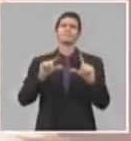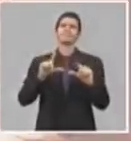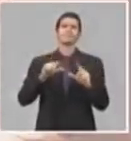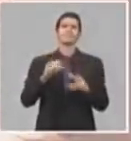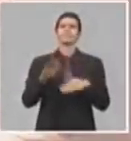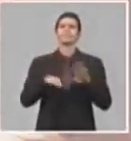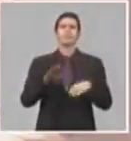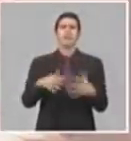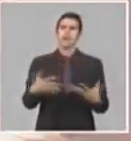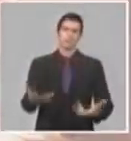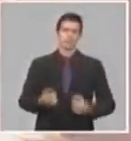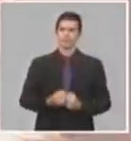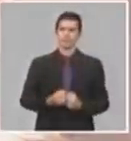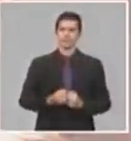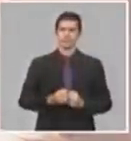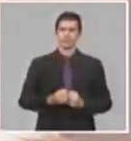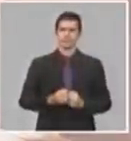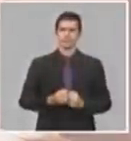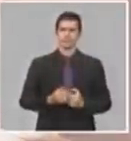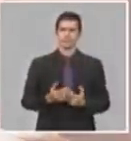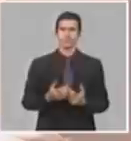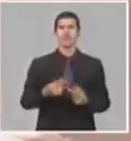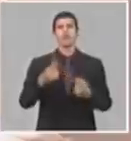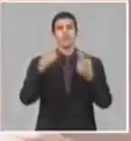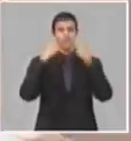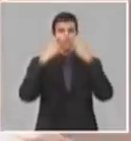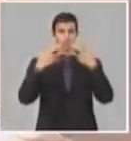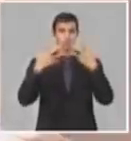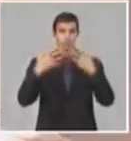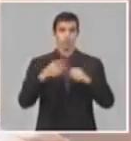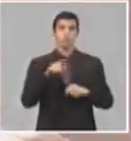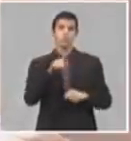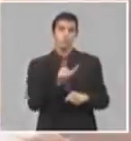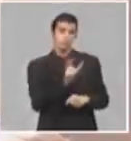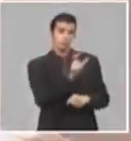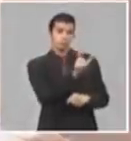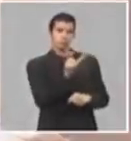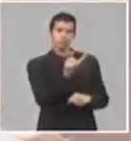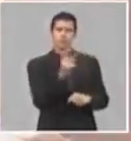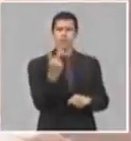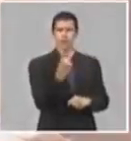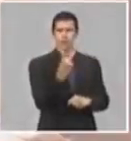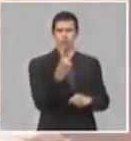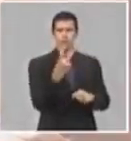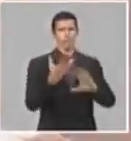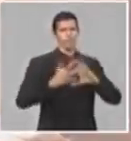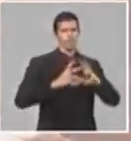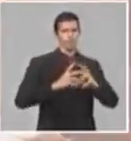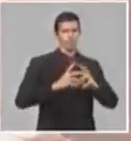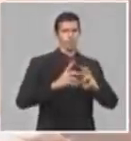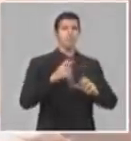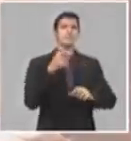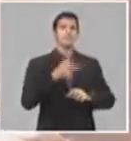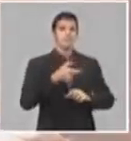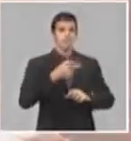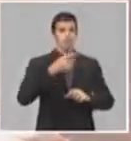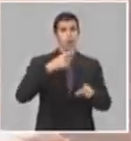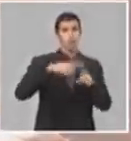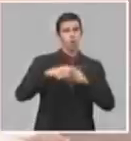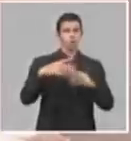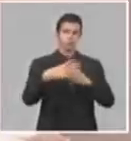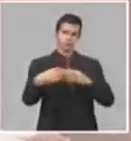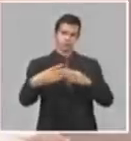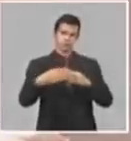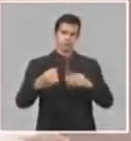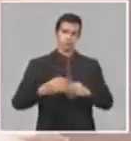cómo pagarán las formas no estatales estas importaciones con su tarjeta que está vinculada a su cuenta bancaria